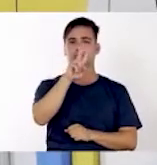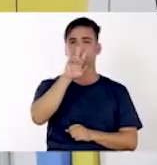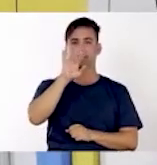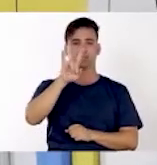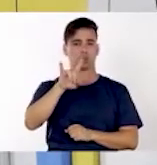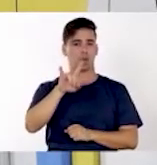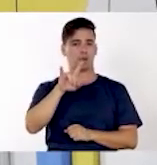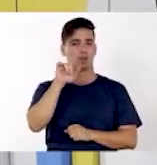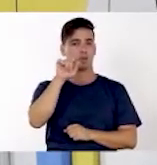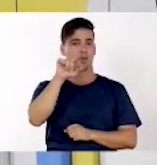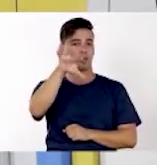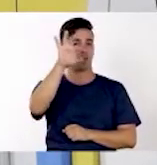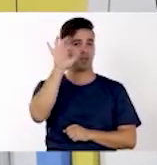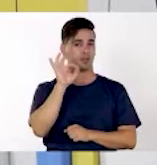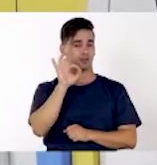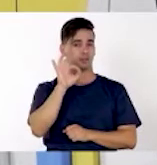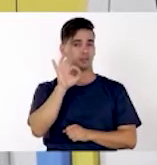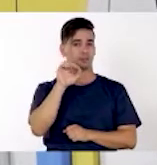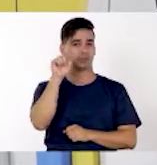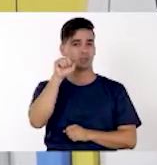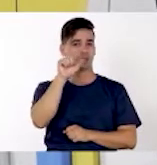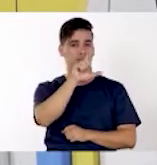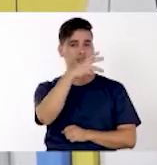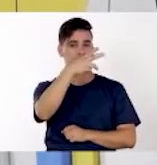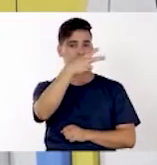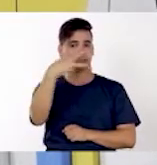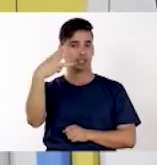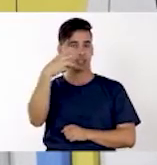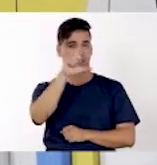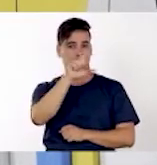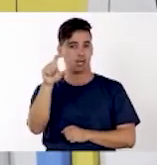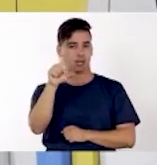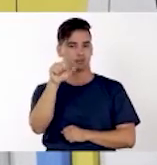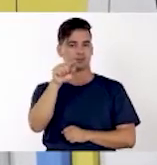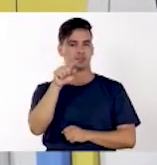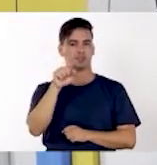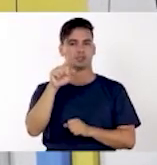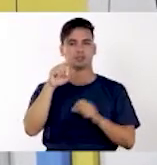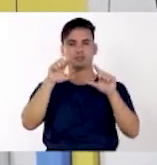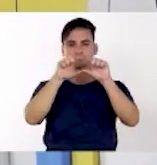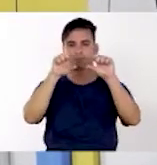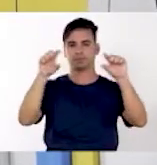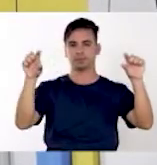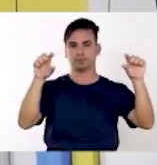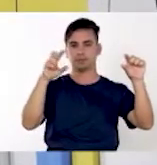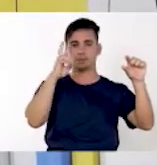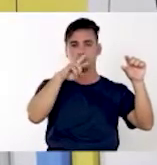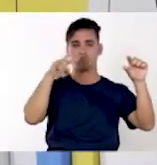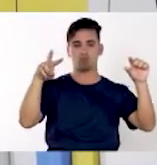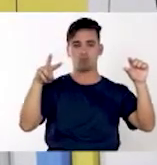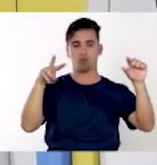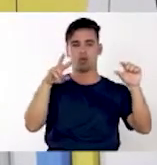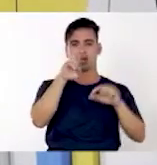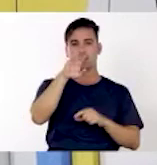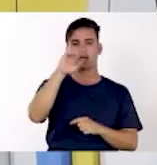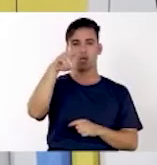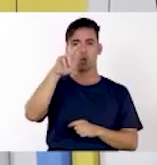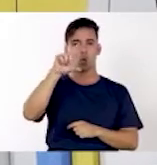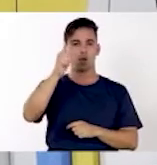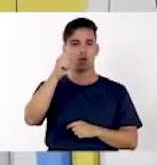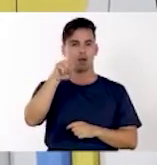doy una canción, una forma verbal regular y otra irregular, y di en qué consiste esa